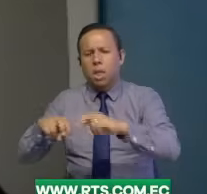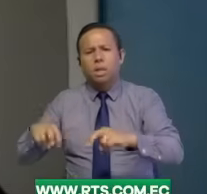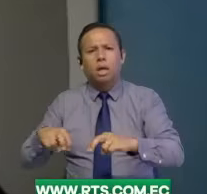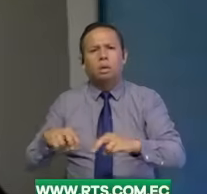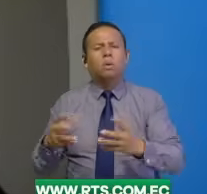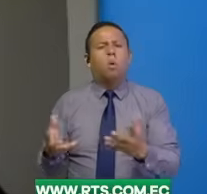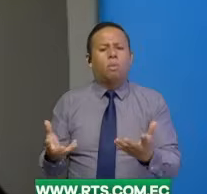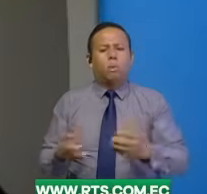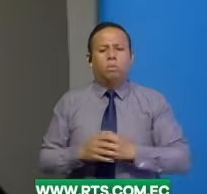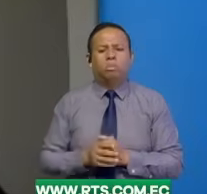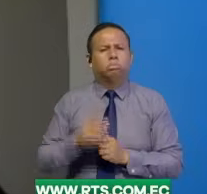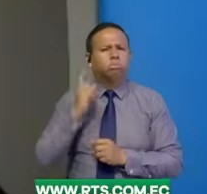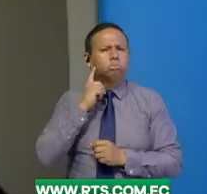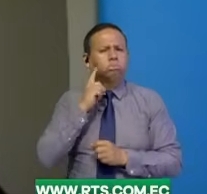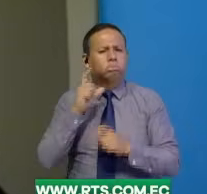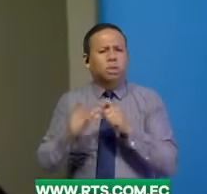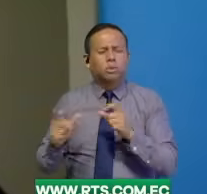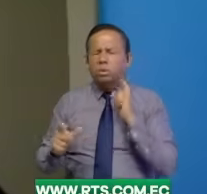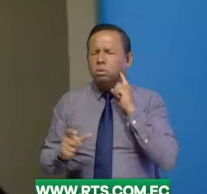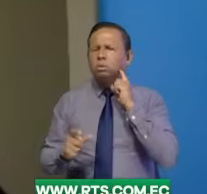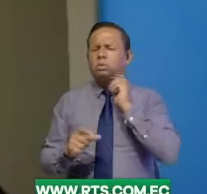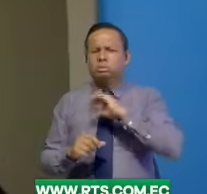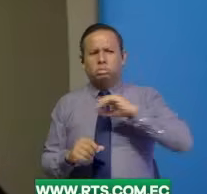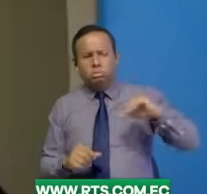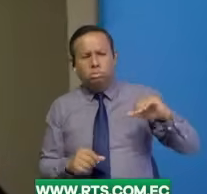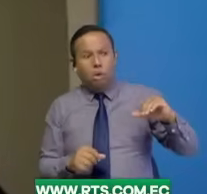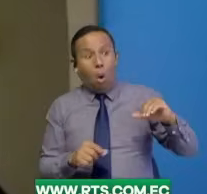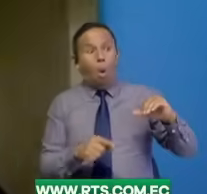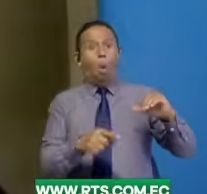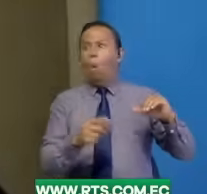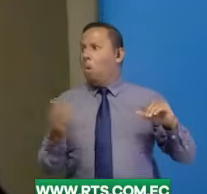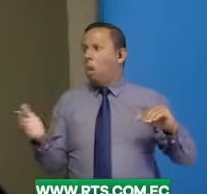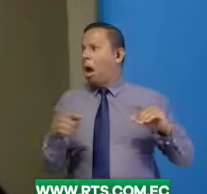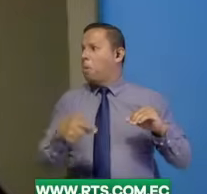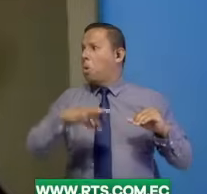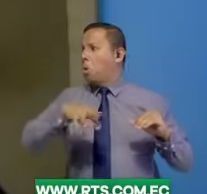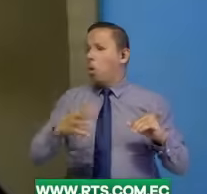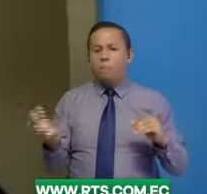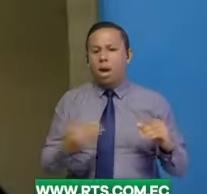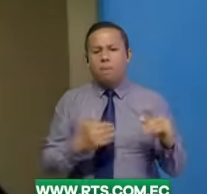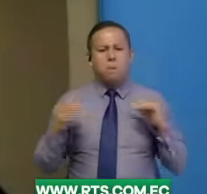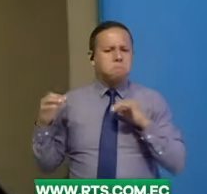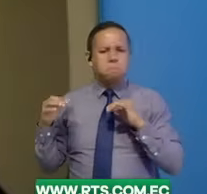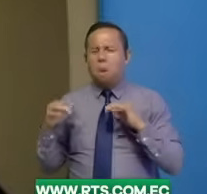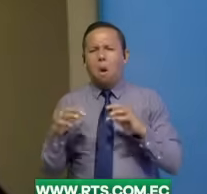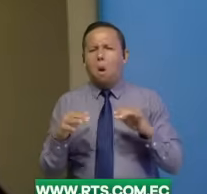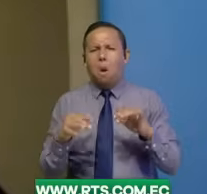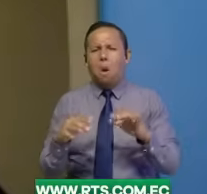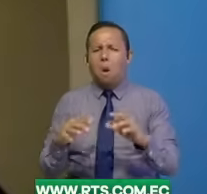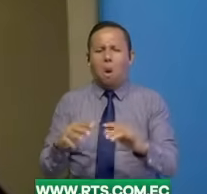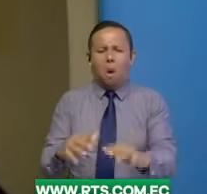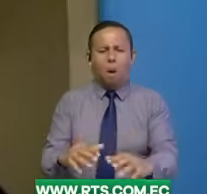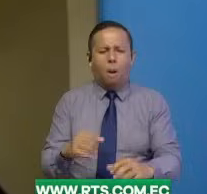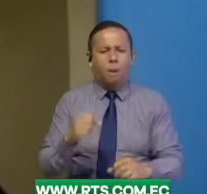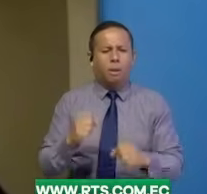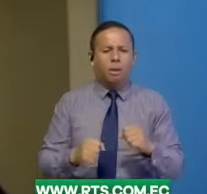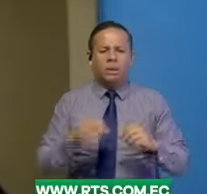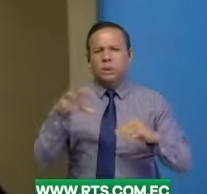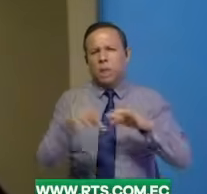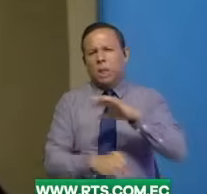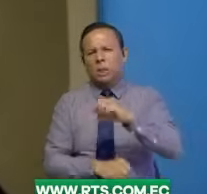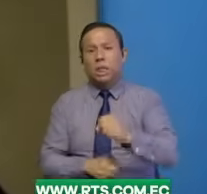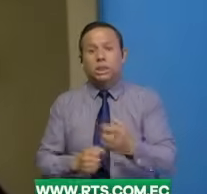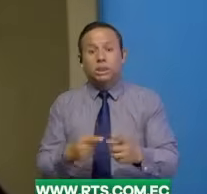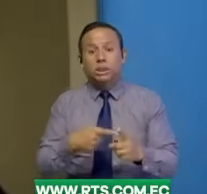sonido inusual alertó a los vecinos. Se acercaron a la ventana y vieron a los sujetos como moscas en la miel. Salieron rápidamente para detenerlos, pero